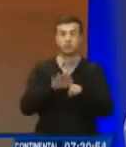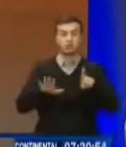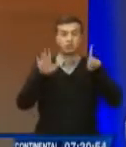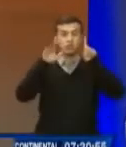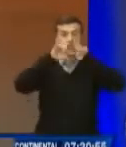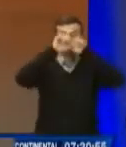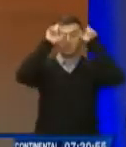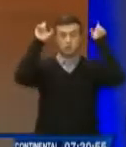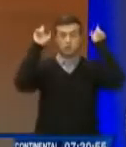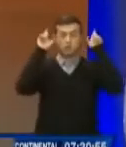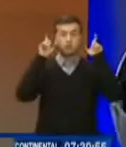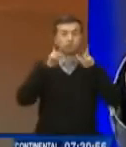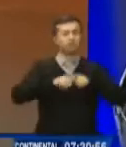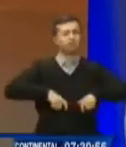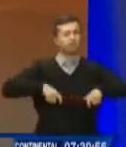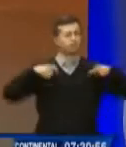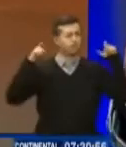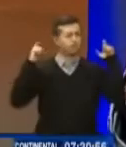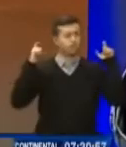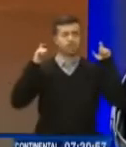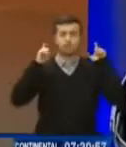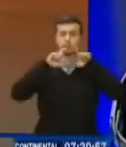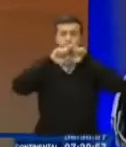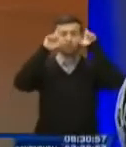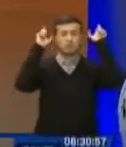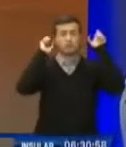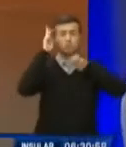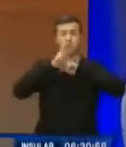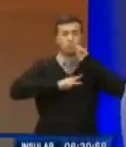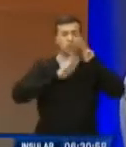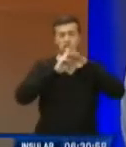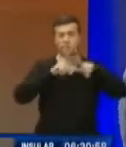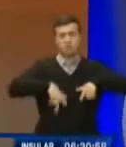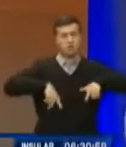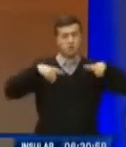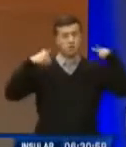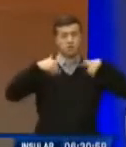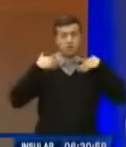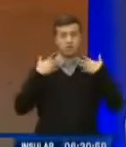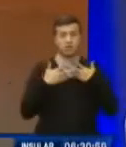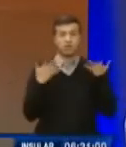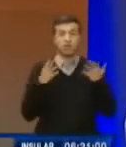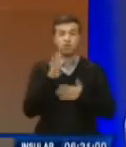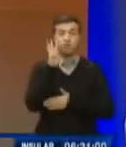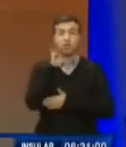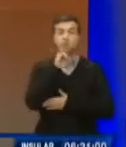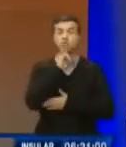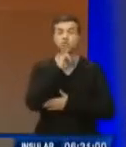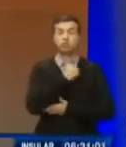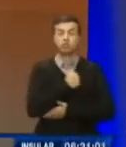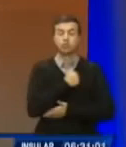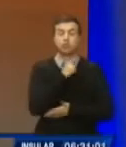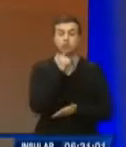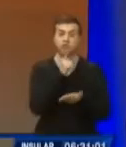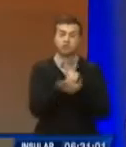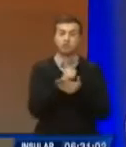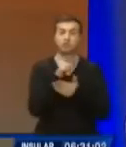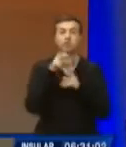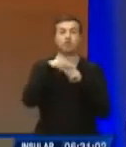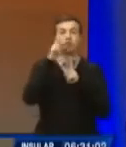de una magnitud impresionante corporaciones mundiales de las cuales cuatro son de los eeuu dígase